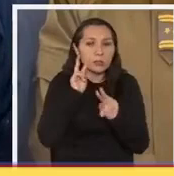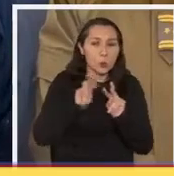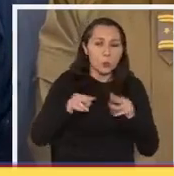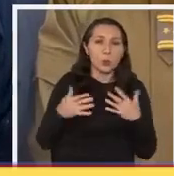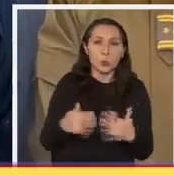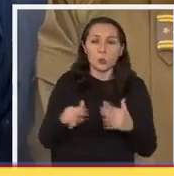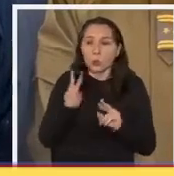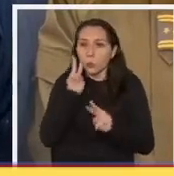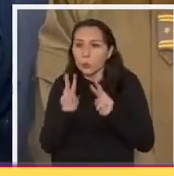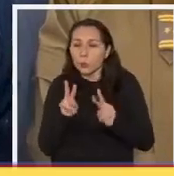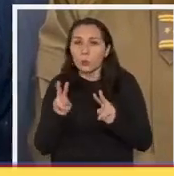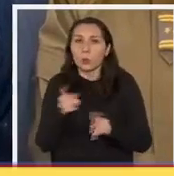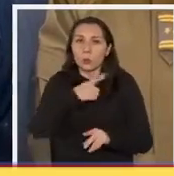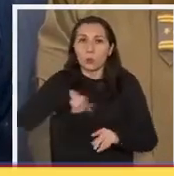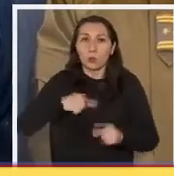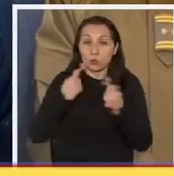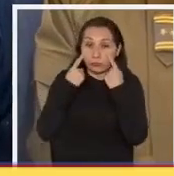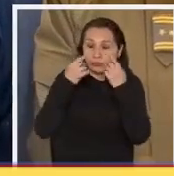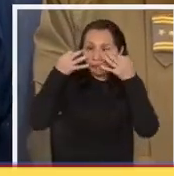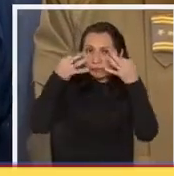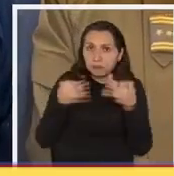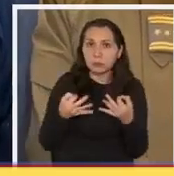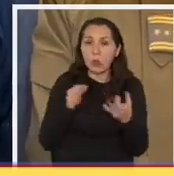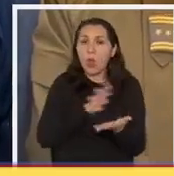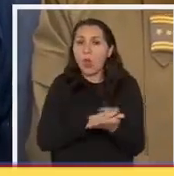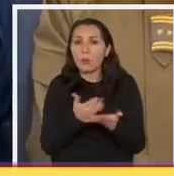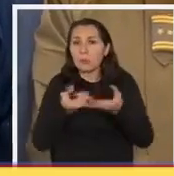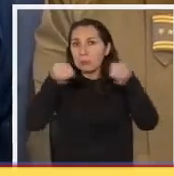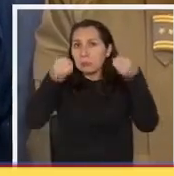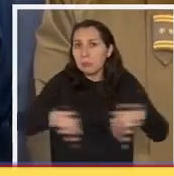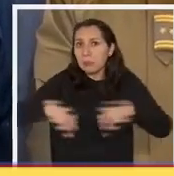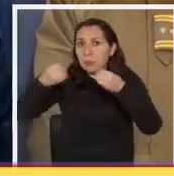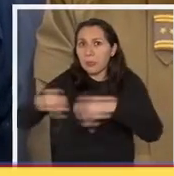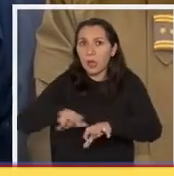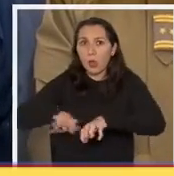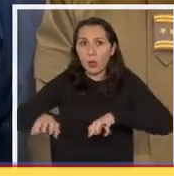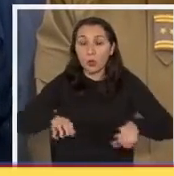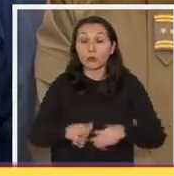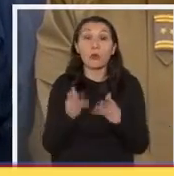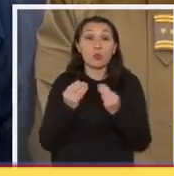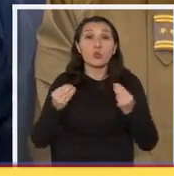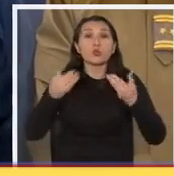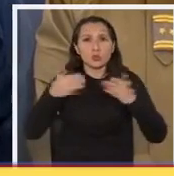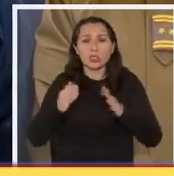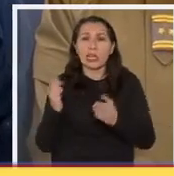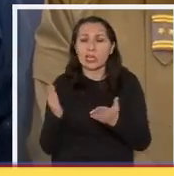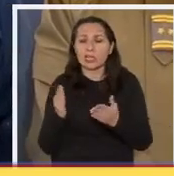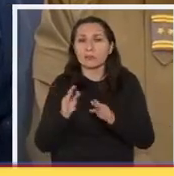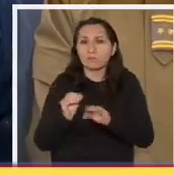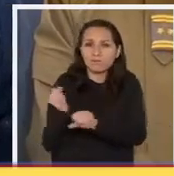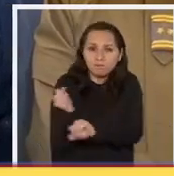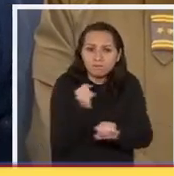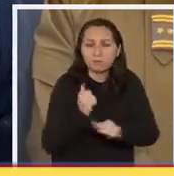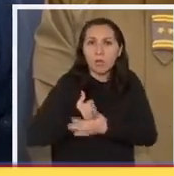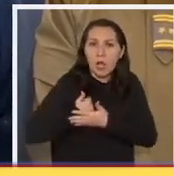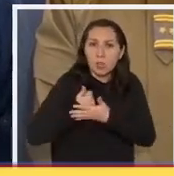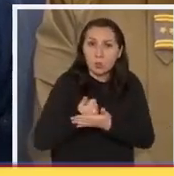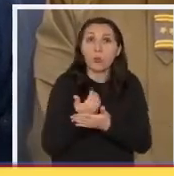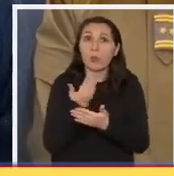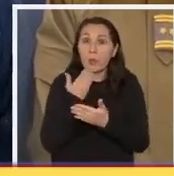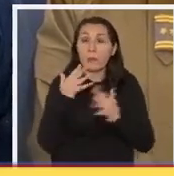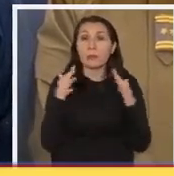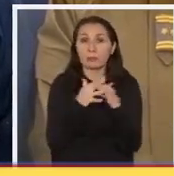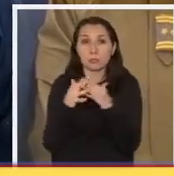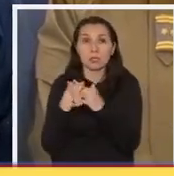y dimensionemos con nuestros propios ojos en la dimensión de las pérdidas. Muchos ya habían avanzado con la solidaridad, está también